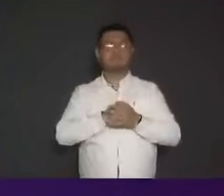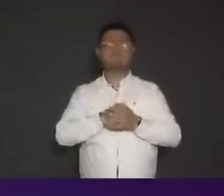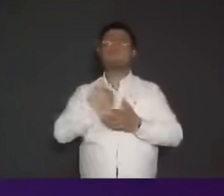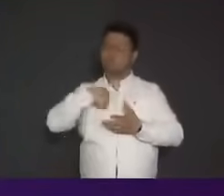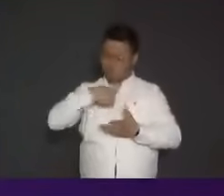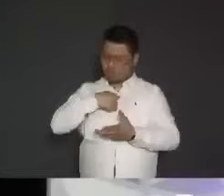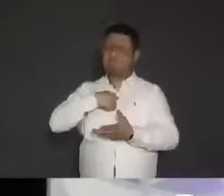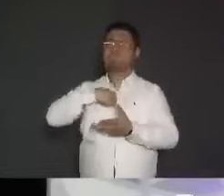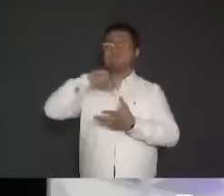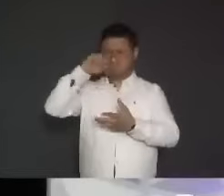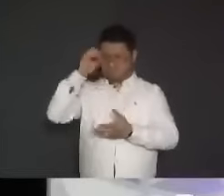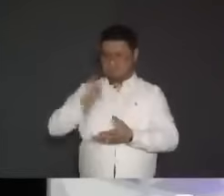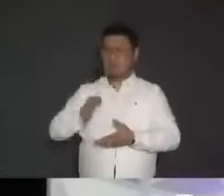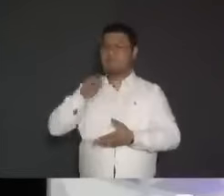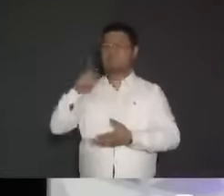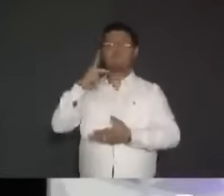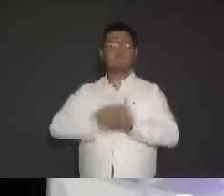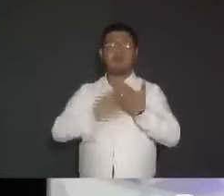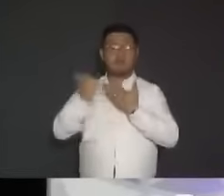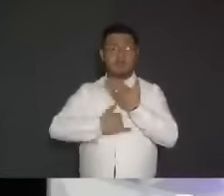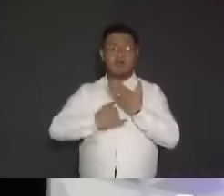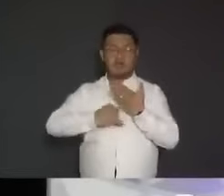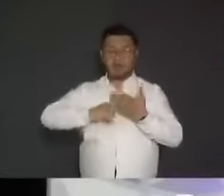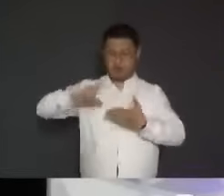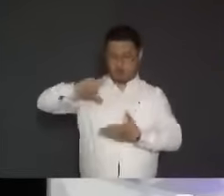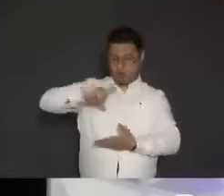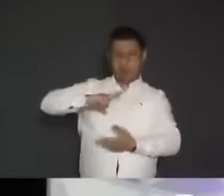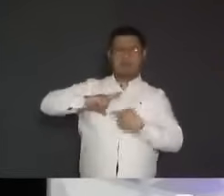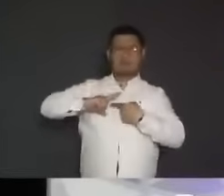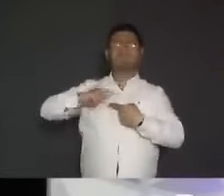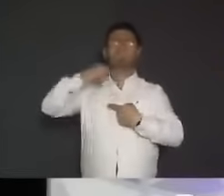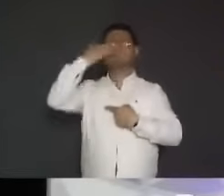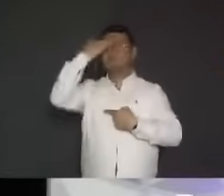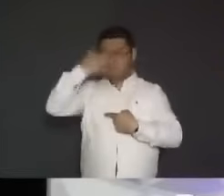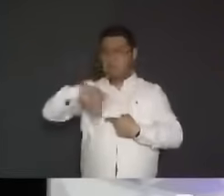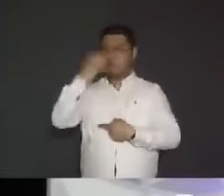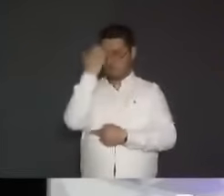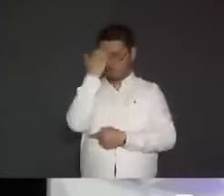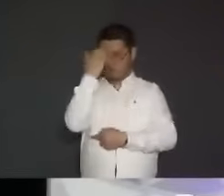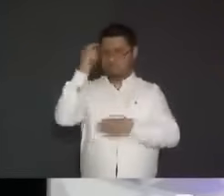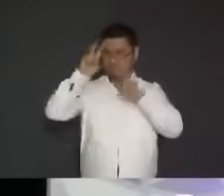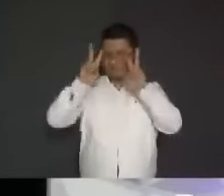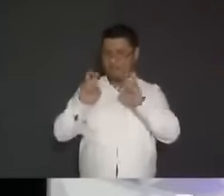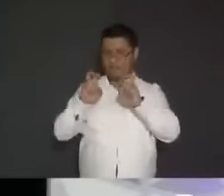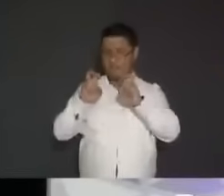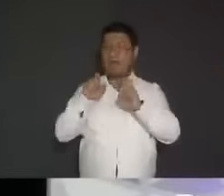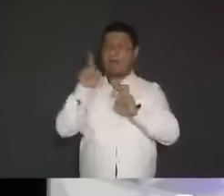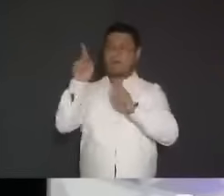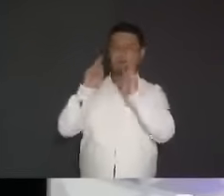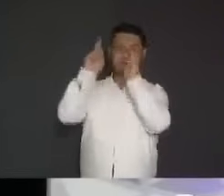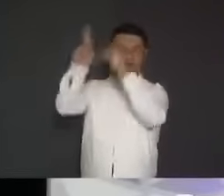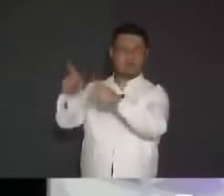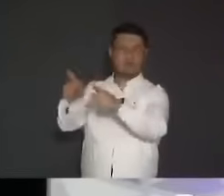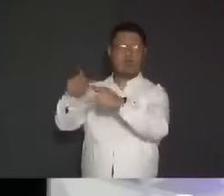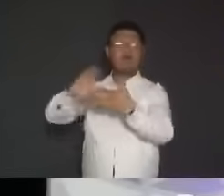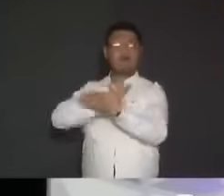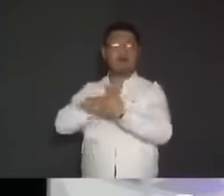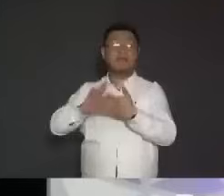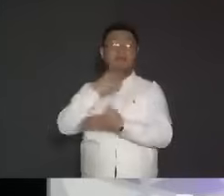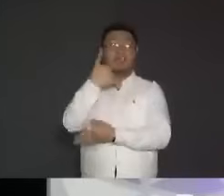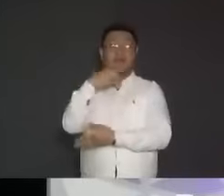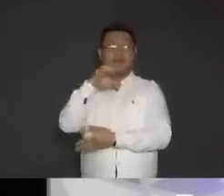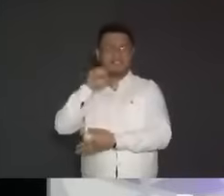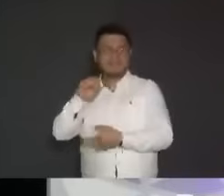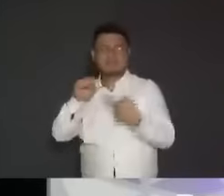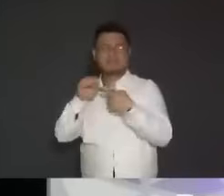de altura, con una gobernadora que sí conoce y sí entiende el tema. Además, vamos a gestionar que venga el gas natural a Yucatán,